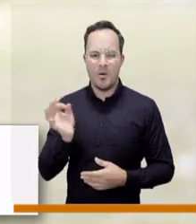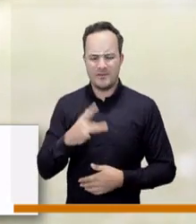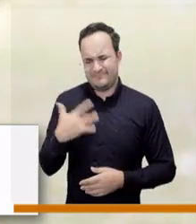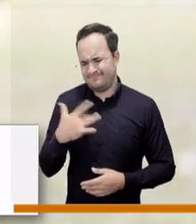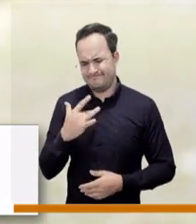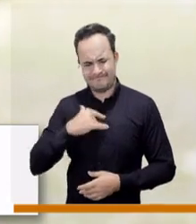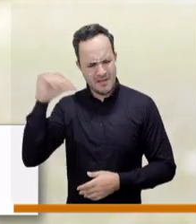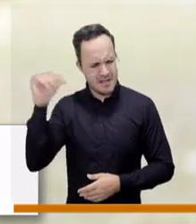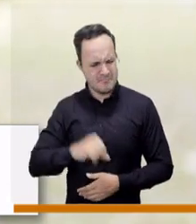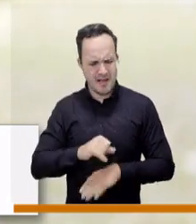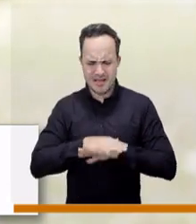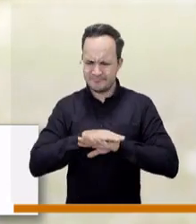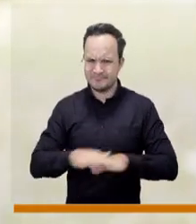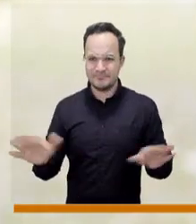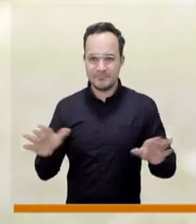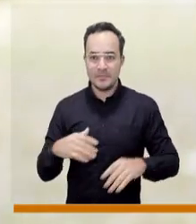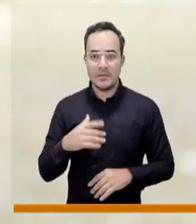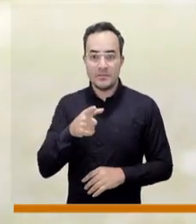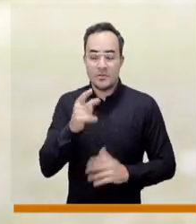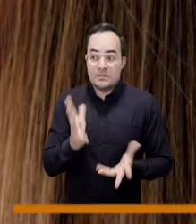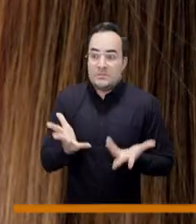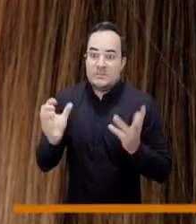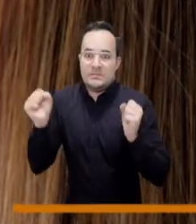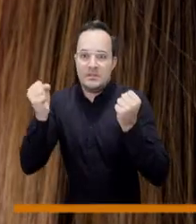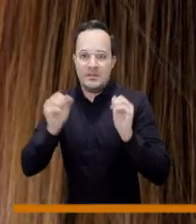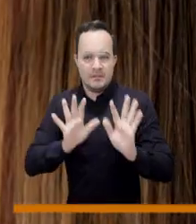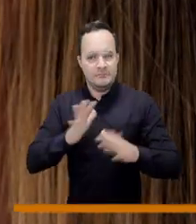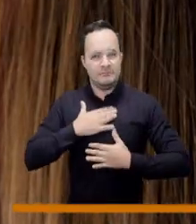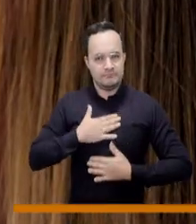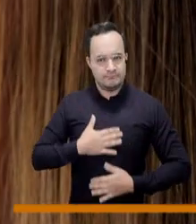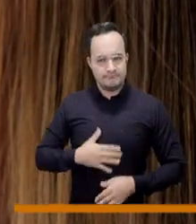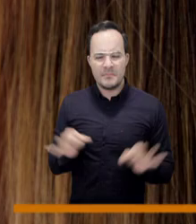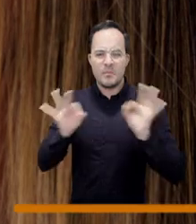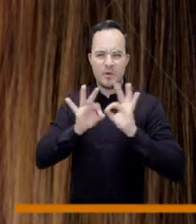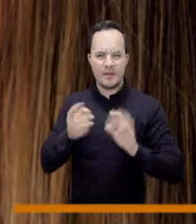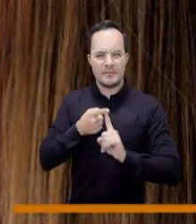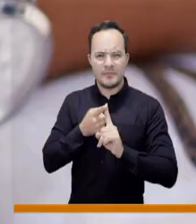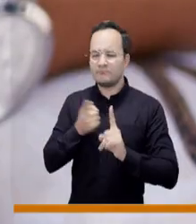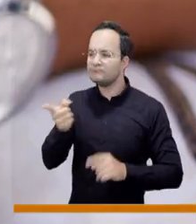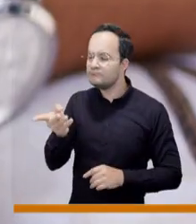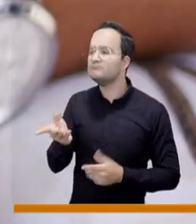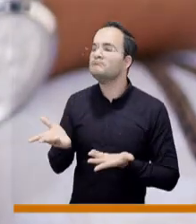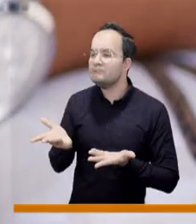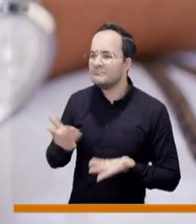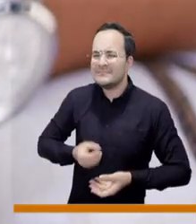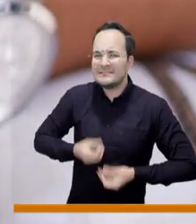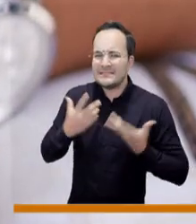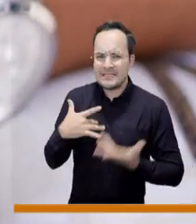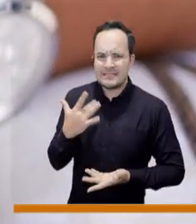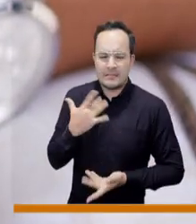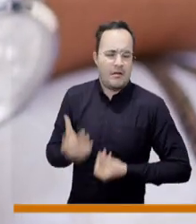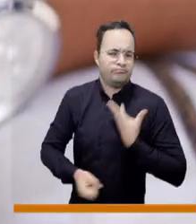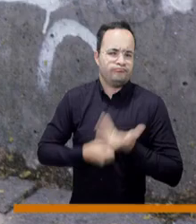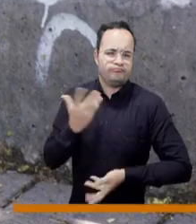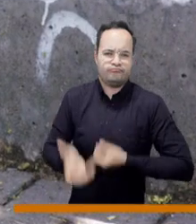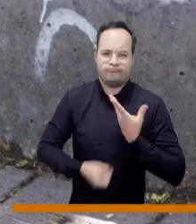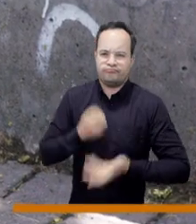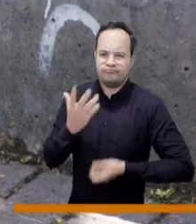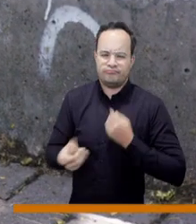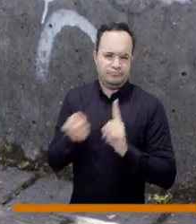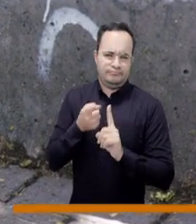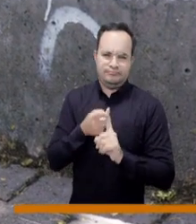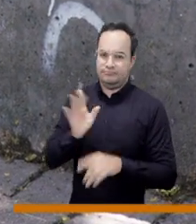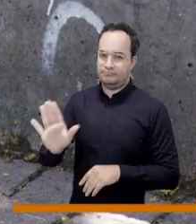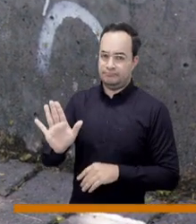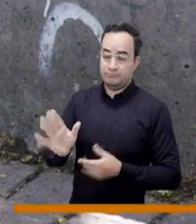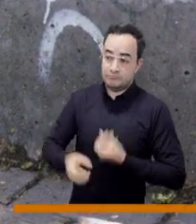situación difícil. Es importante escuchar, permitirle a la persona que diga lo que está sintiendo y eso nos